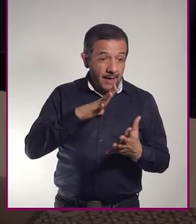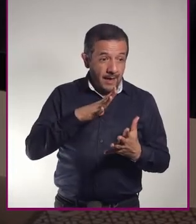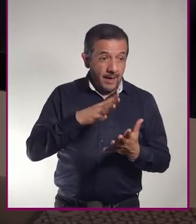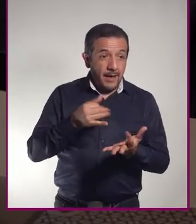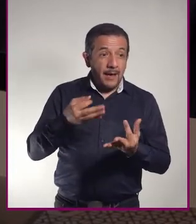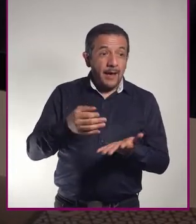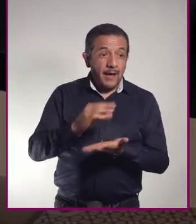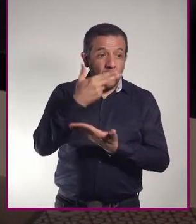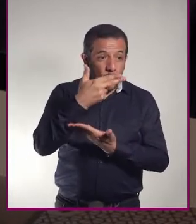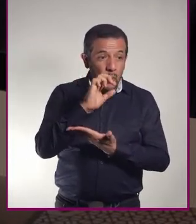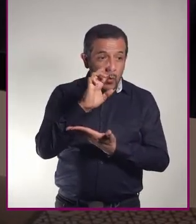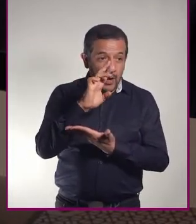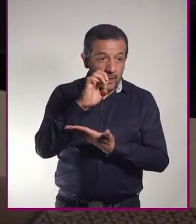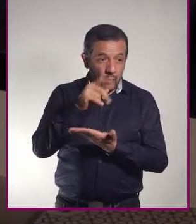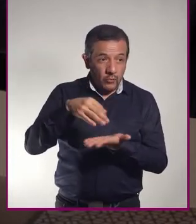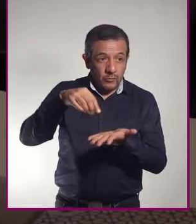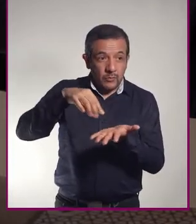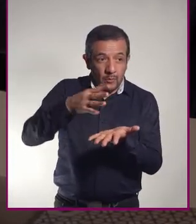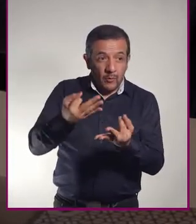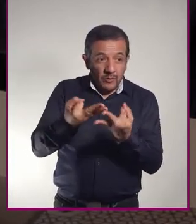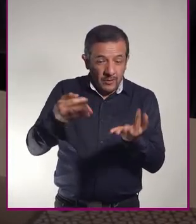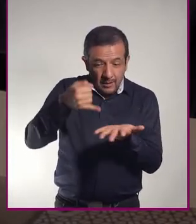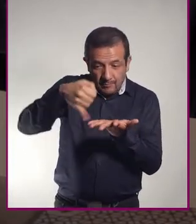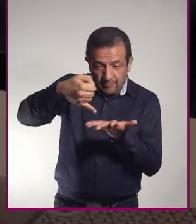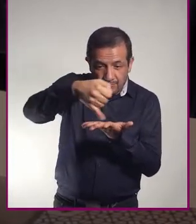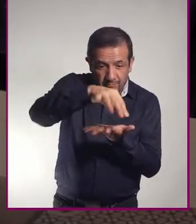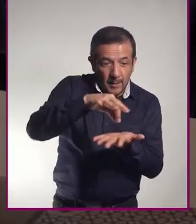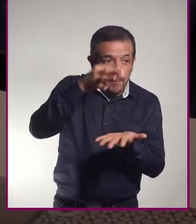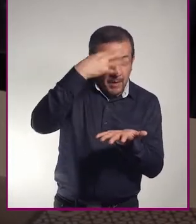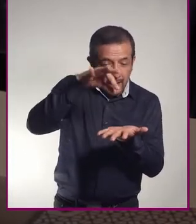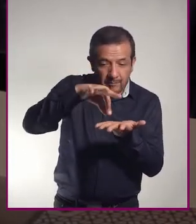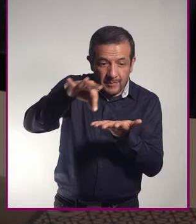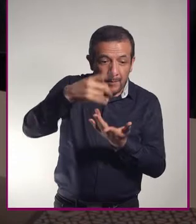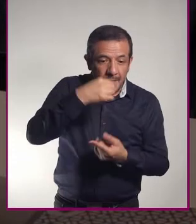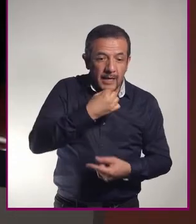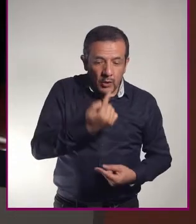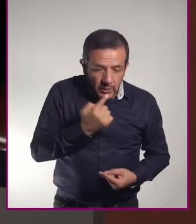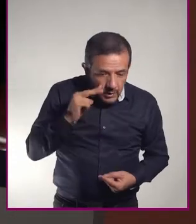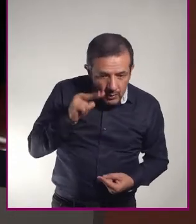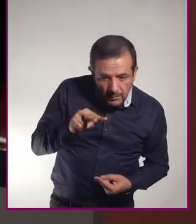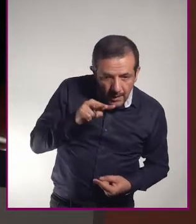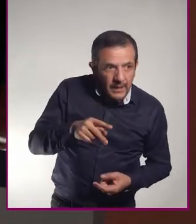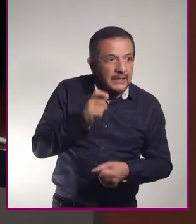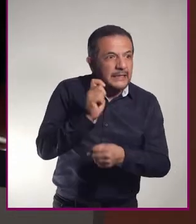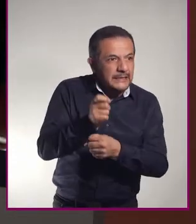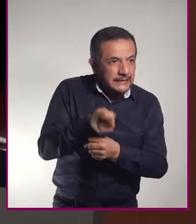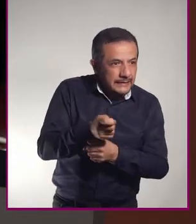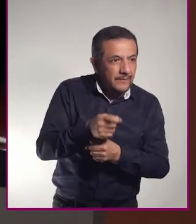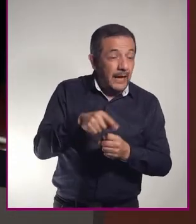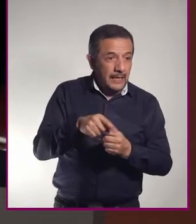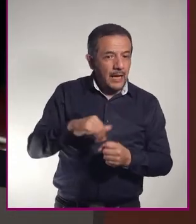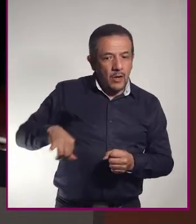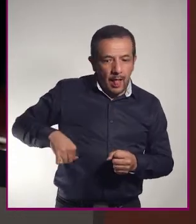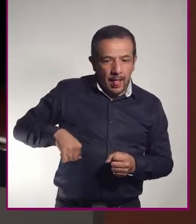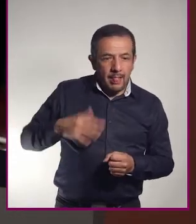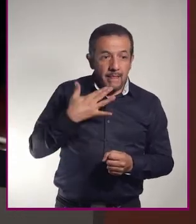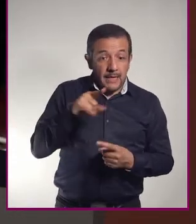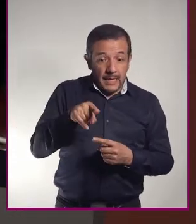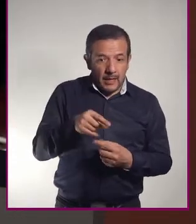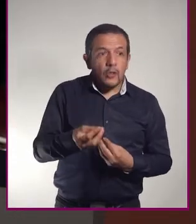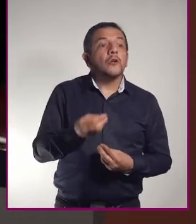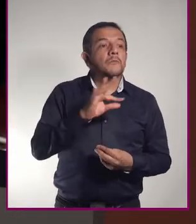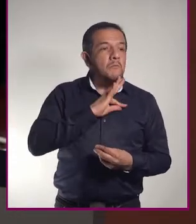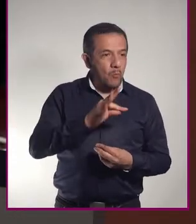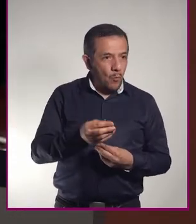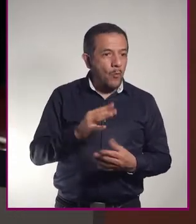escolares para que los niños conozcan las variedades de verduras desde edades tempranas, se interesen por ellas y las introduzcan